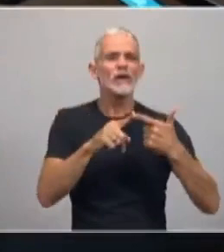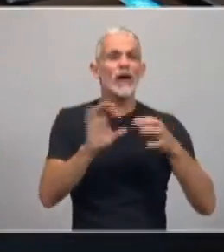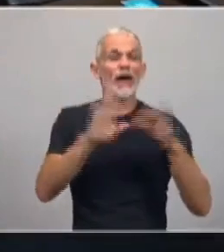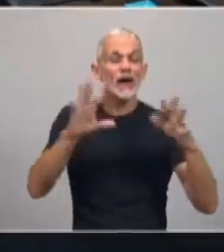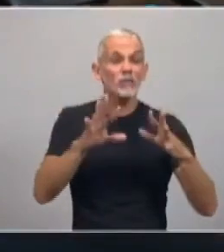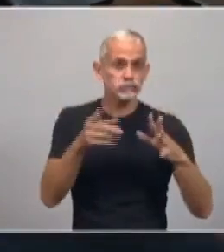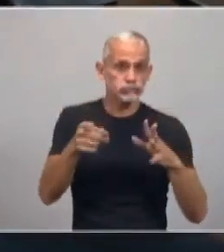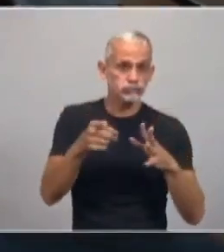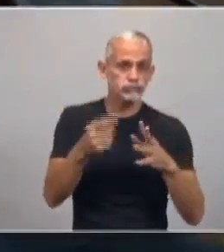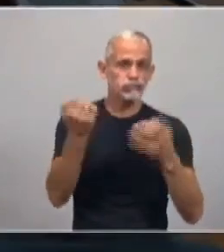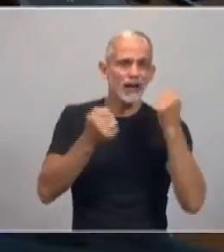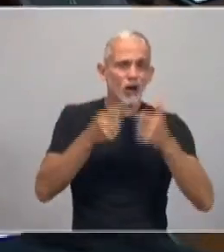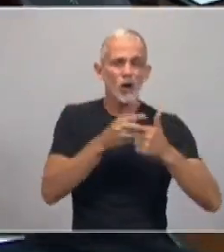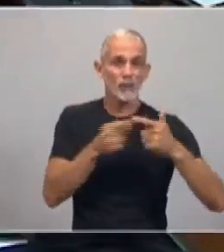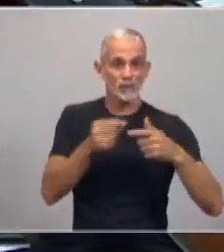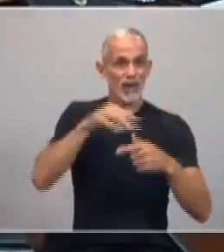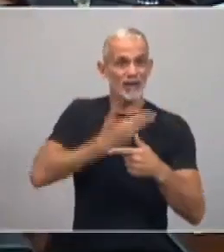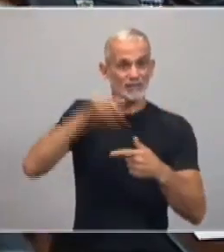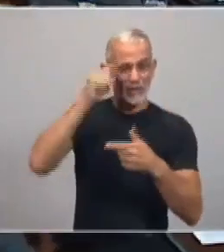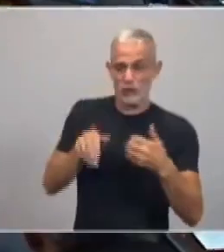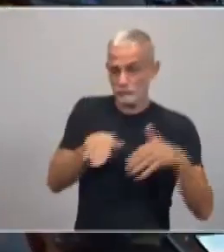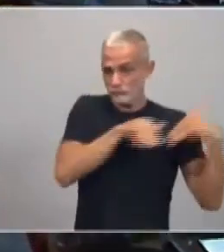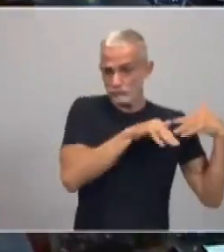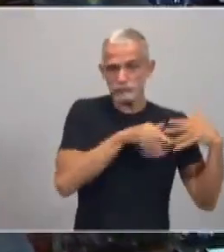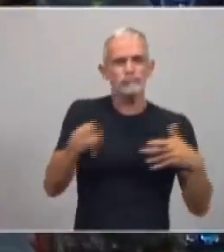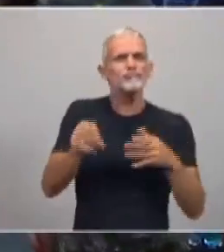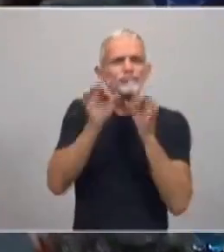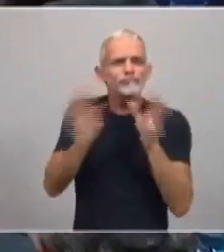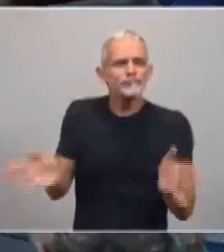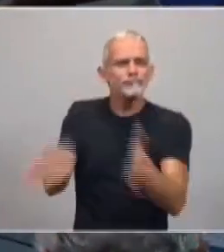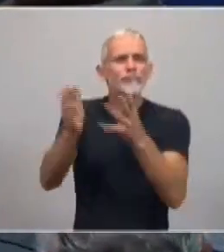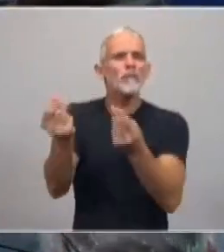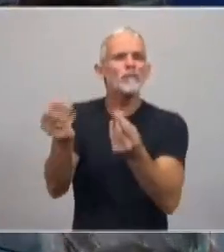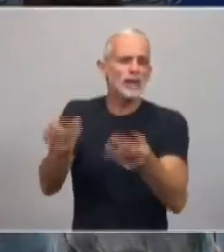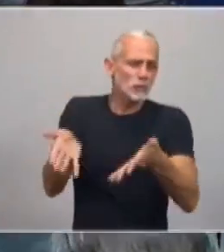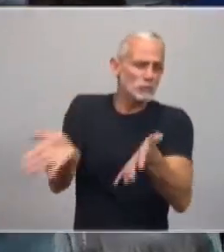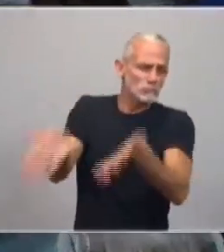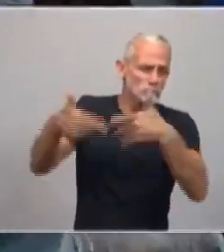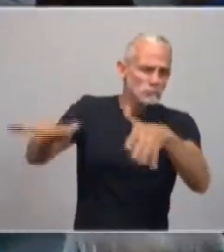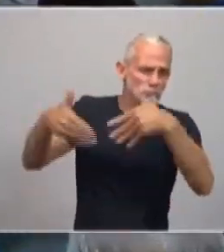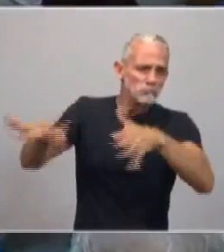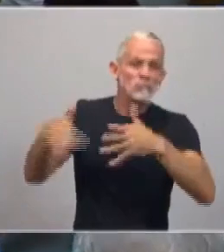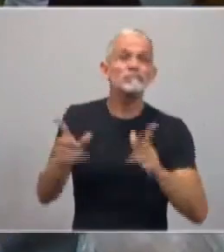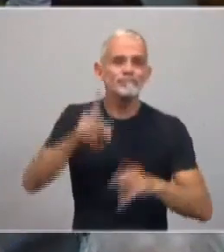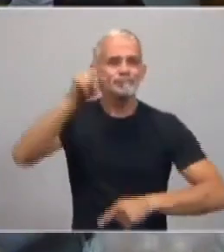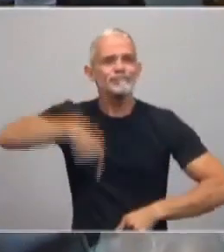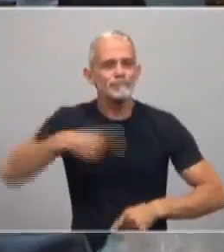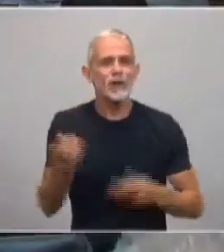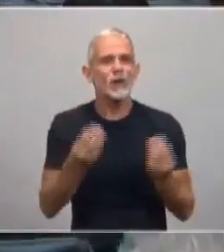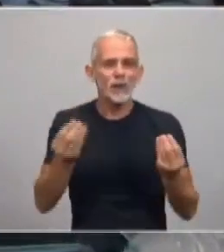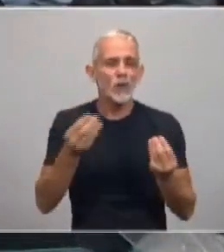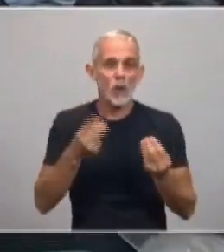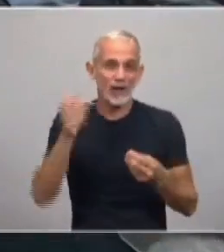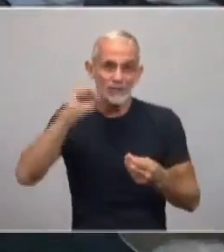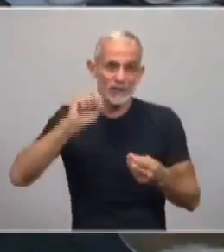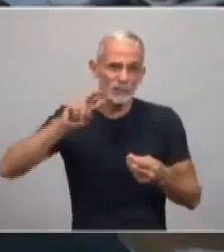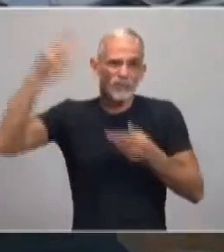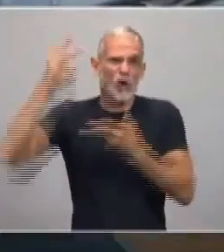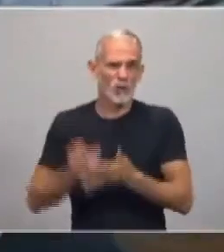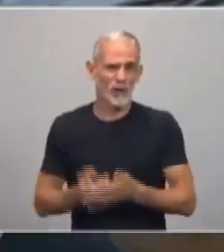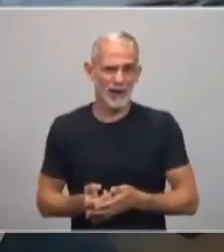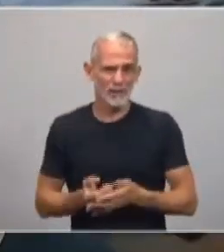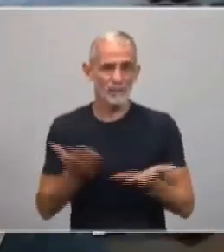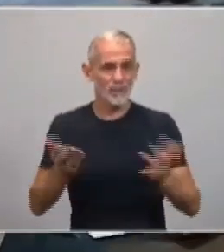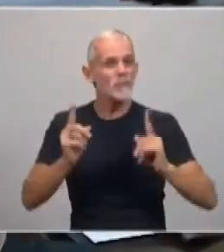desregulación y retirada total del Estado en la administración y cuidado de los precios son la causa de la duplicación de la inflación.